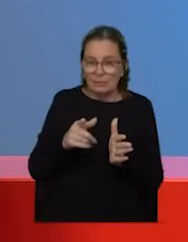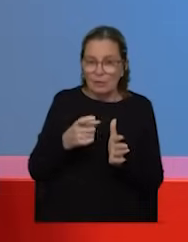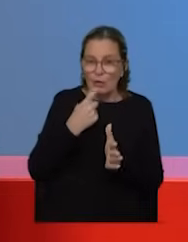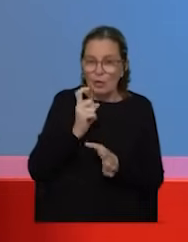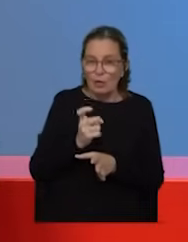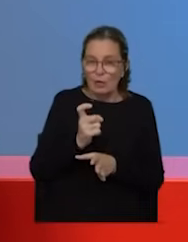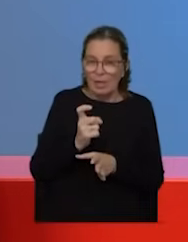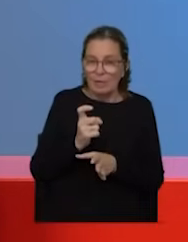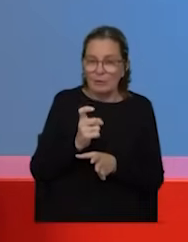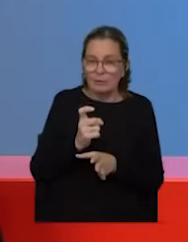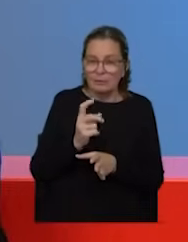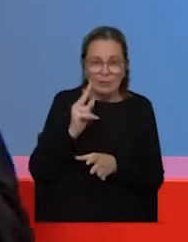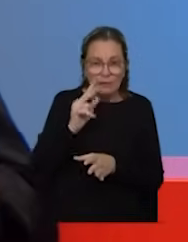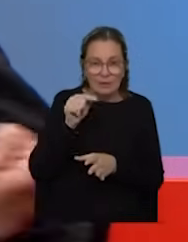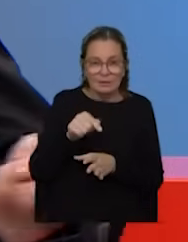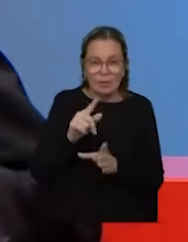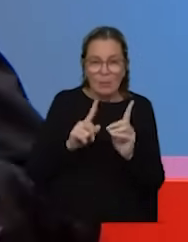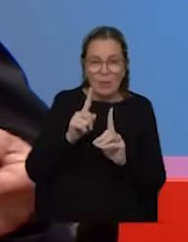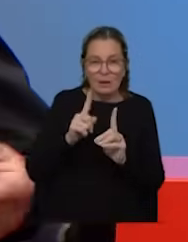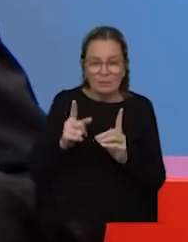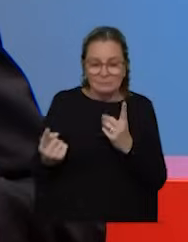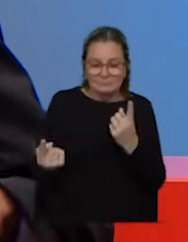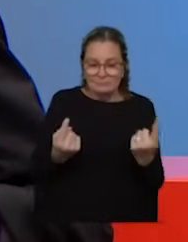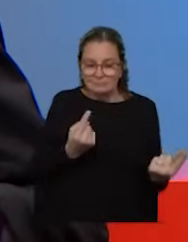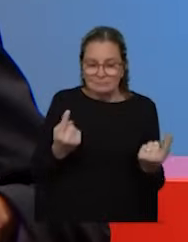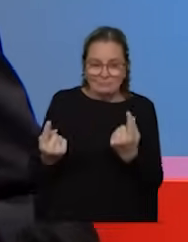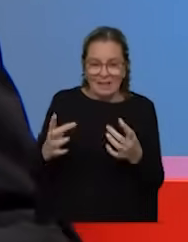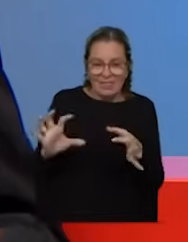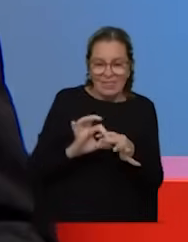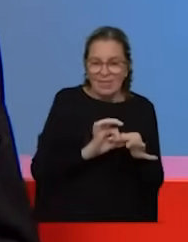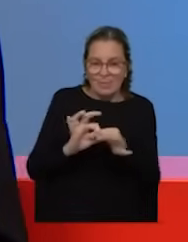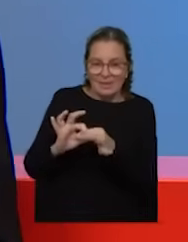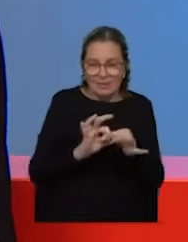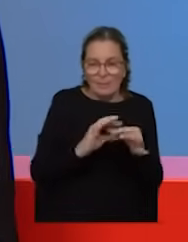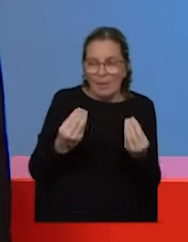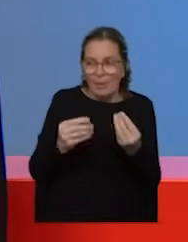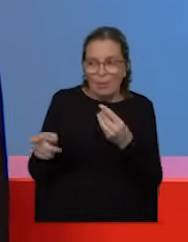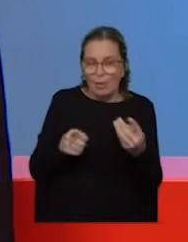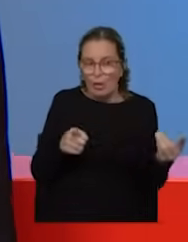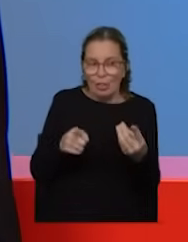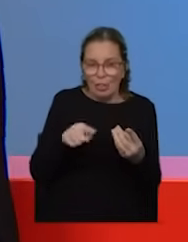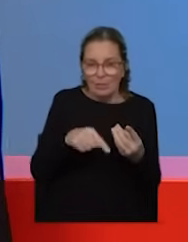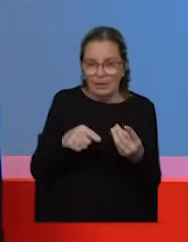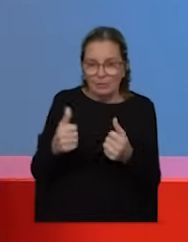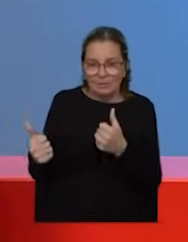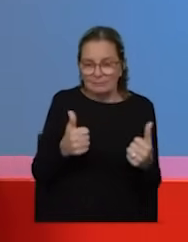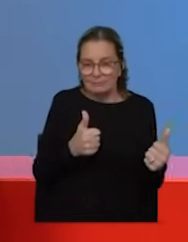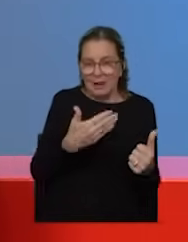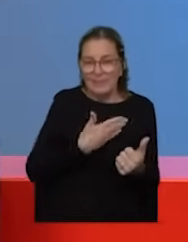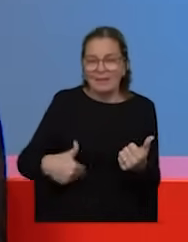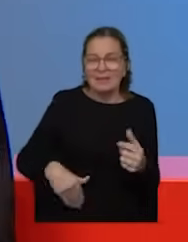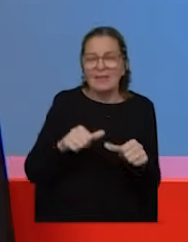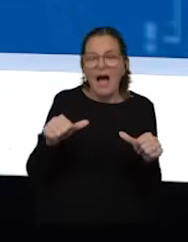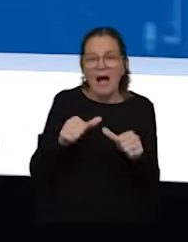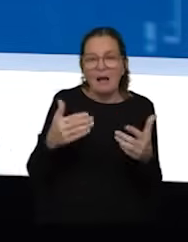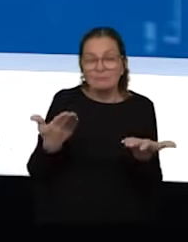Colorado y uno lo ve este episodio como una especie de tironeo no dependiendo de Para qué lado c hinche y la definición que pueda tomar el presidente también